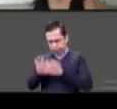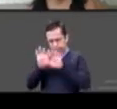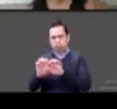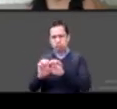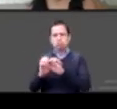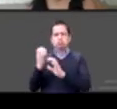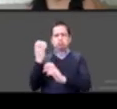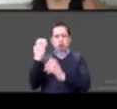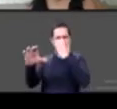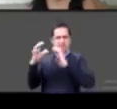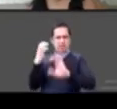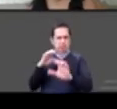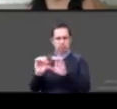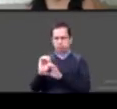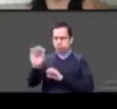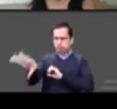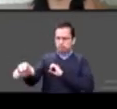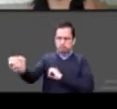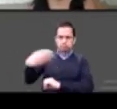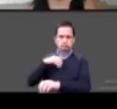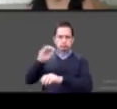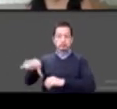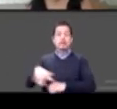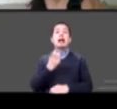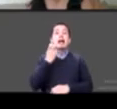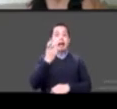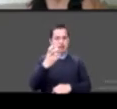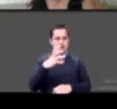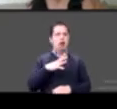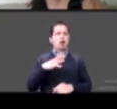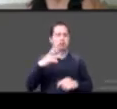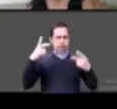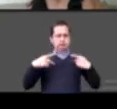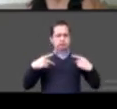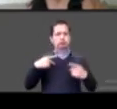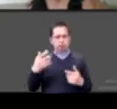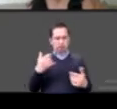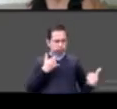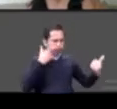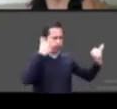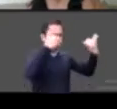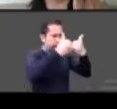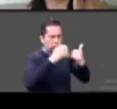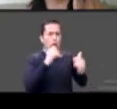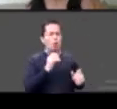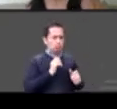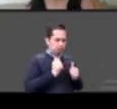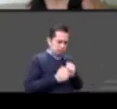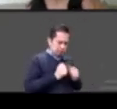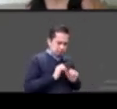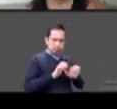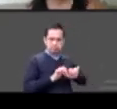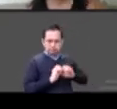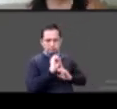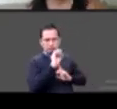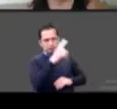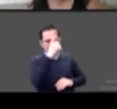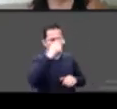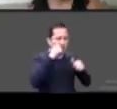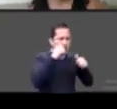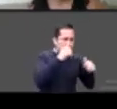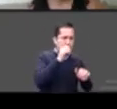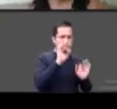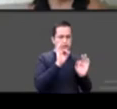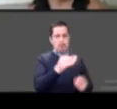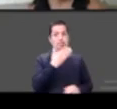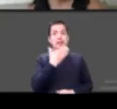van a acompañar y van a atender las afectaciones que estás viviendo de manera personalizada. Sería